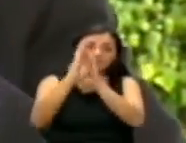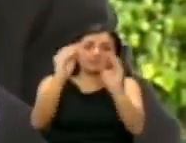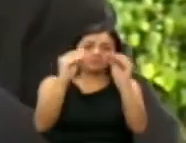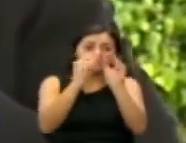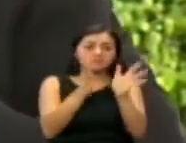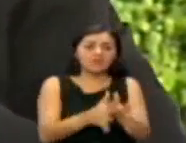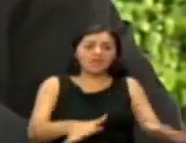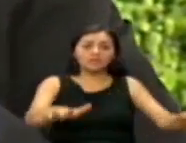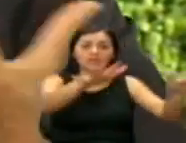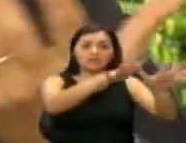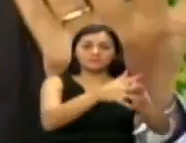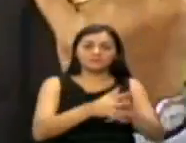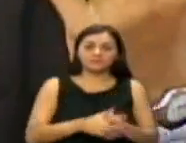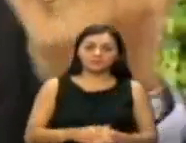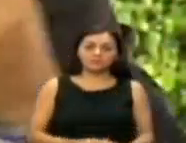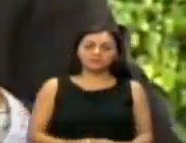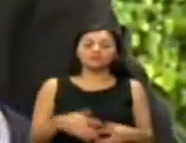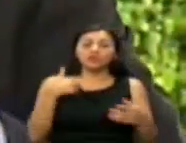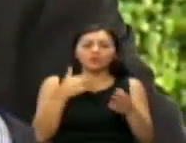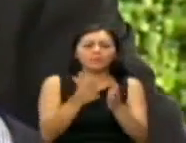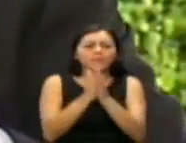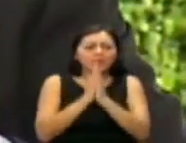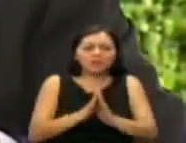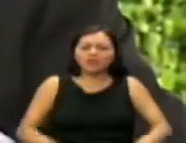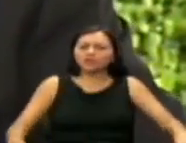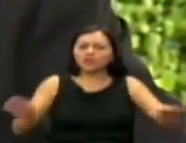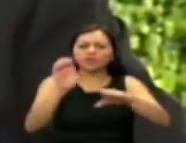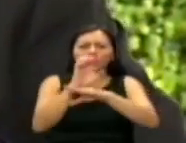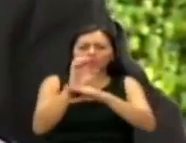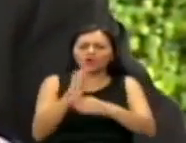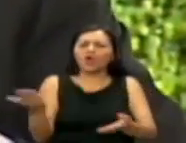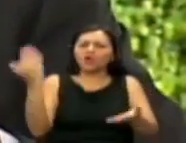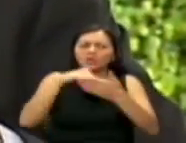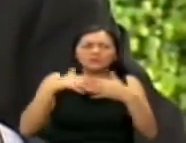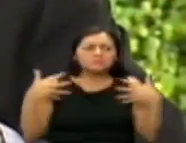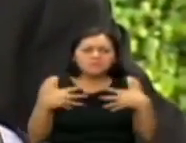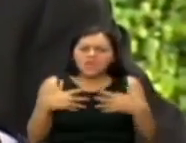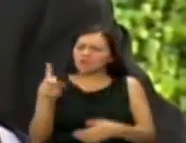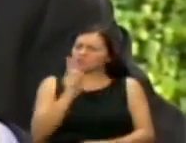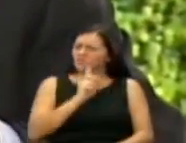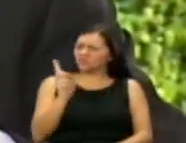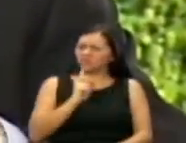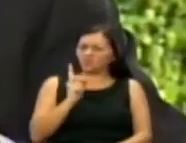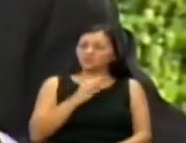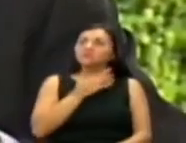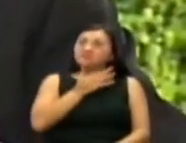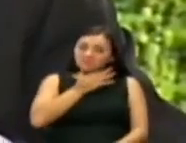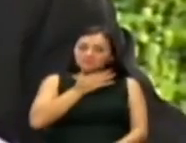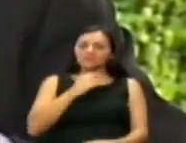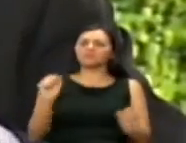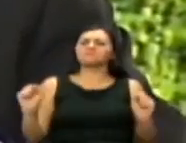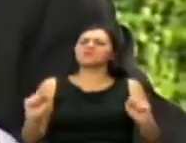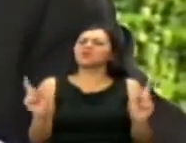Entonces, mi petición, que no nos pase nunca eso, ¿ya? Que el miedo es